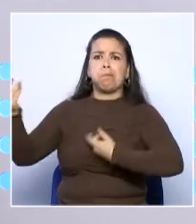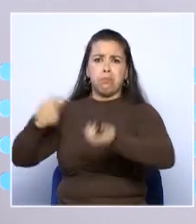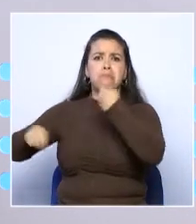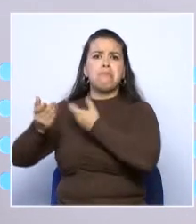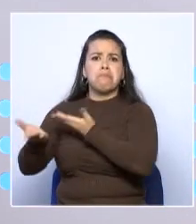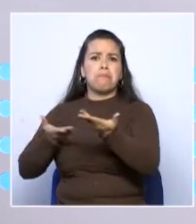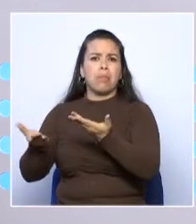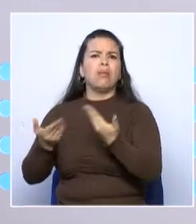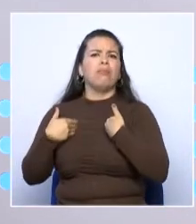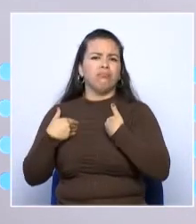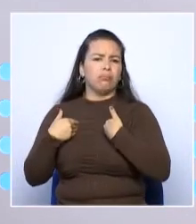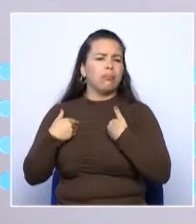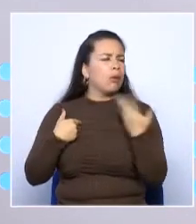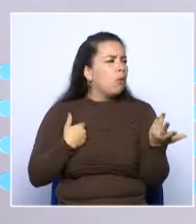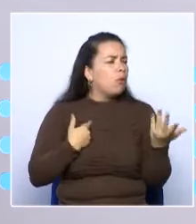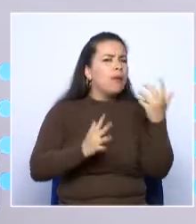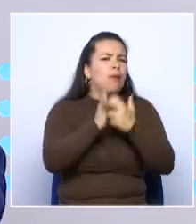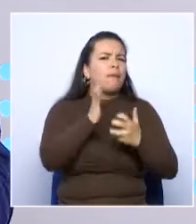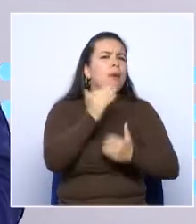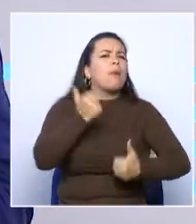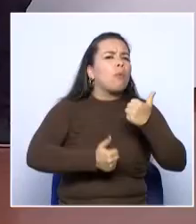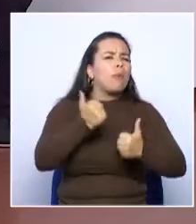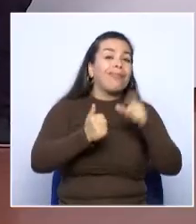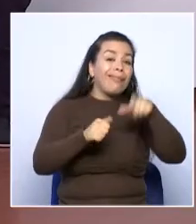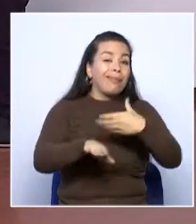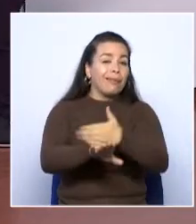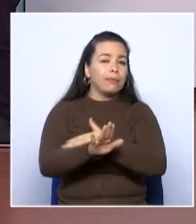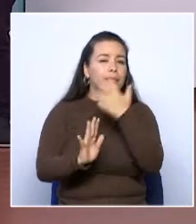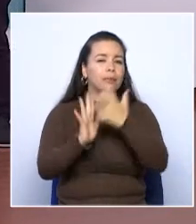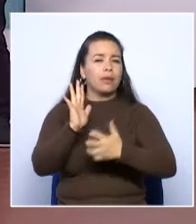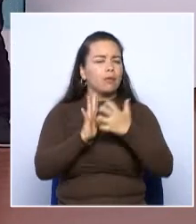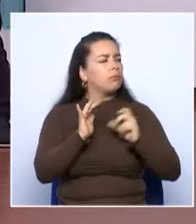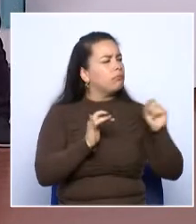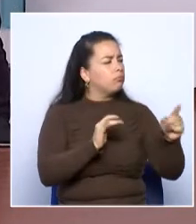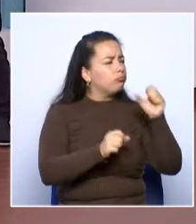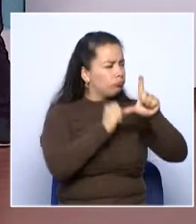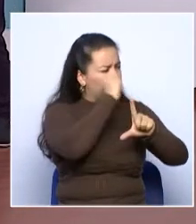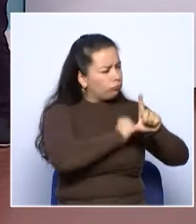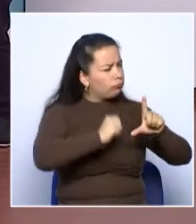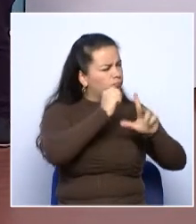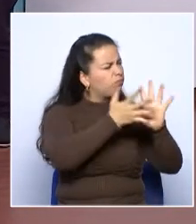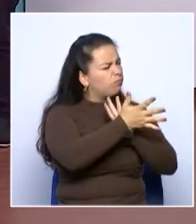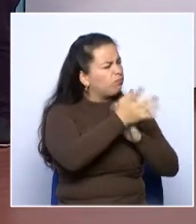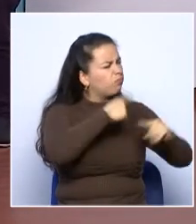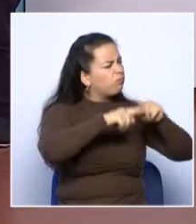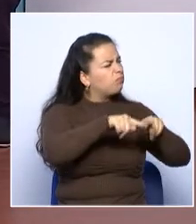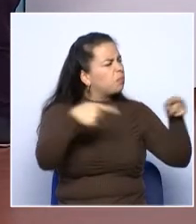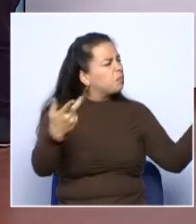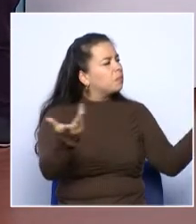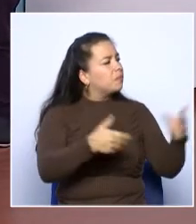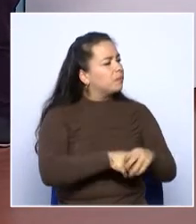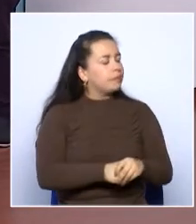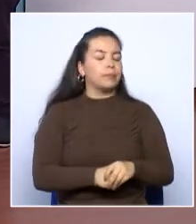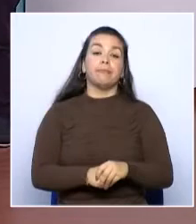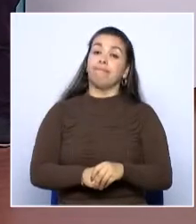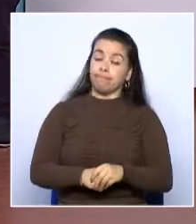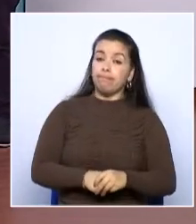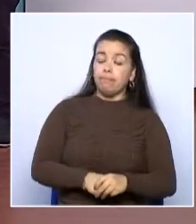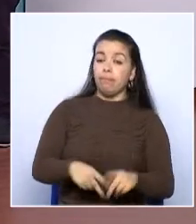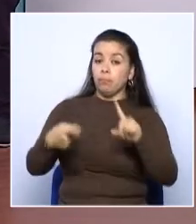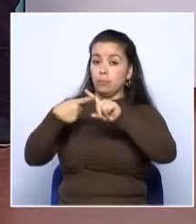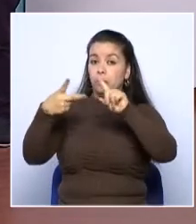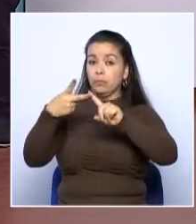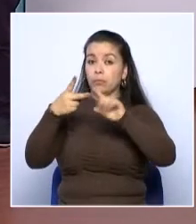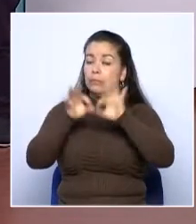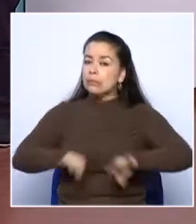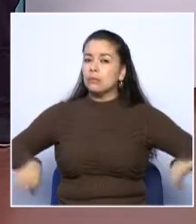cuál enfermedad si no tienen un diagnóstico? Hablemos de esa ecografía, doctor Juan Carlos. Bueno, tocamos dos puntos importantes con respecto a la